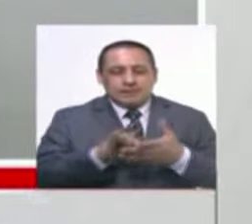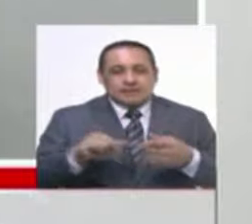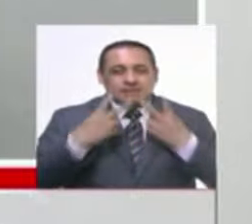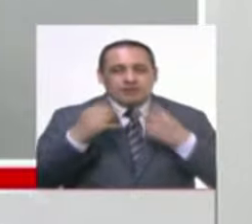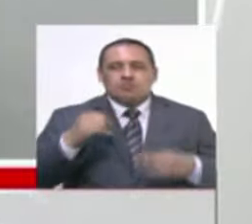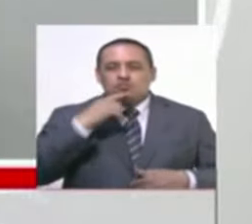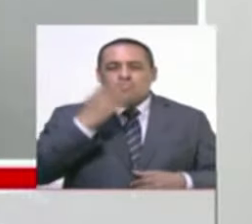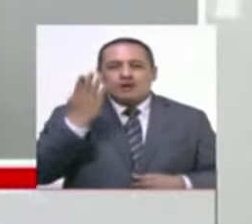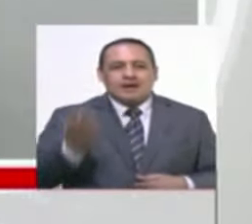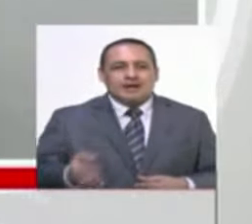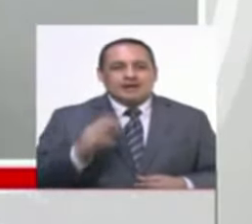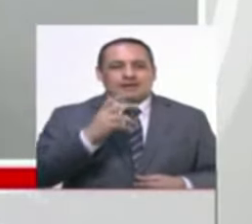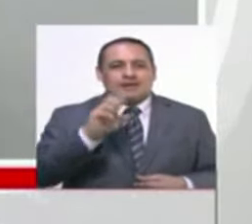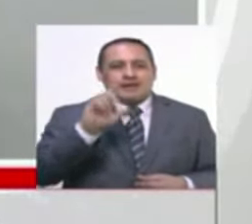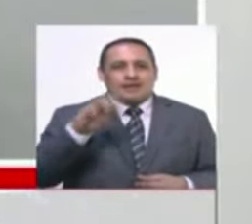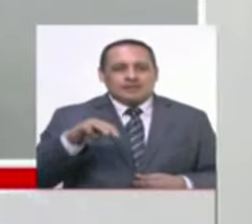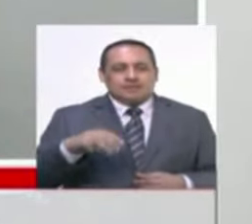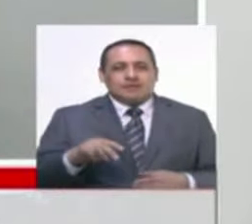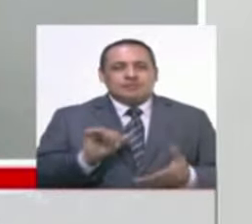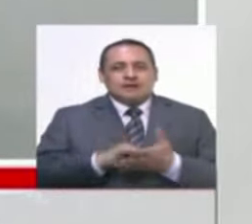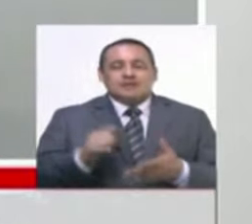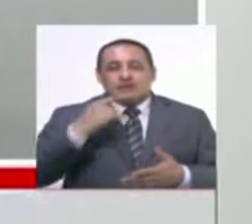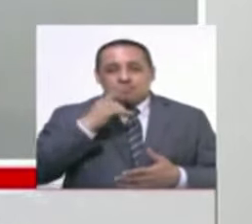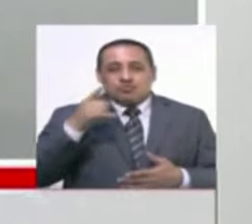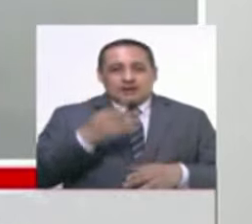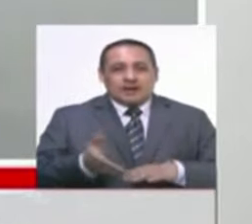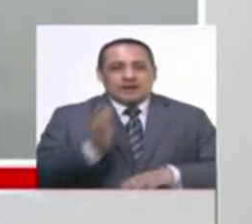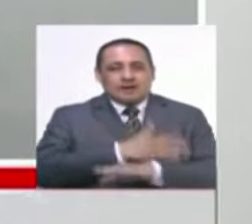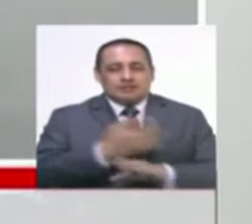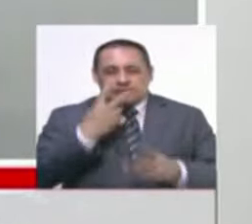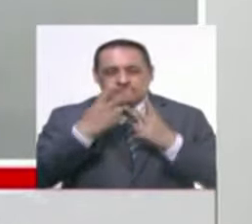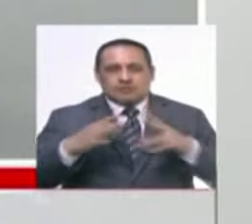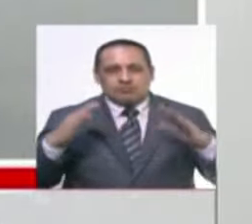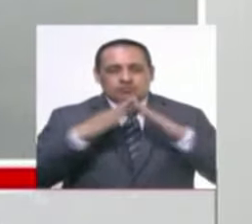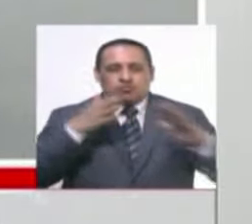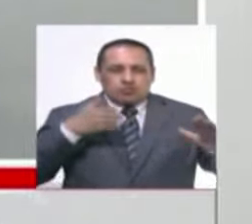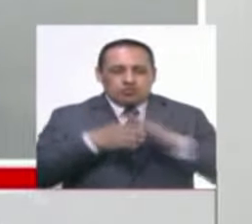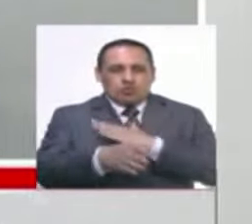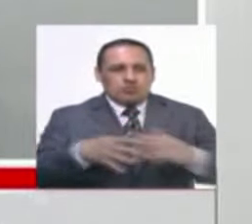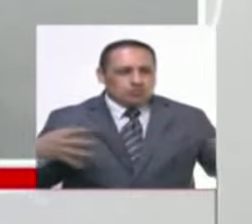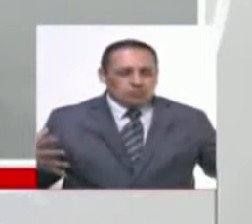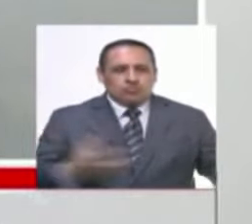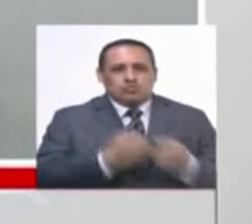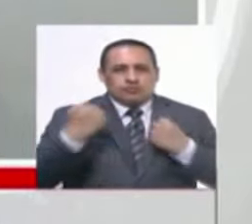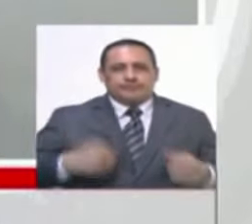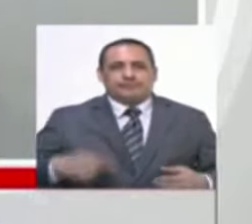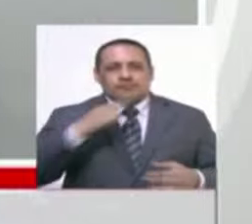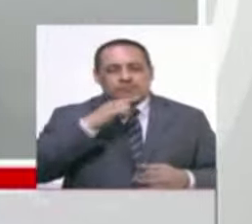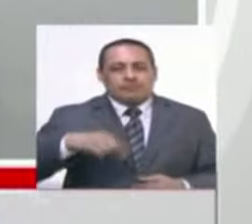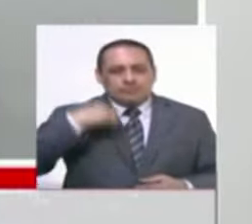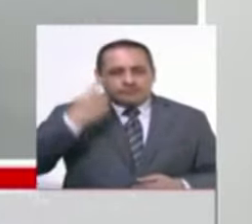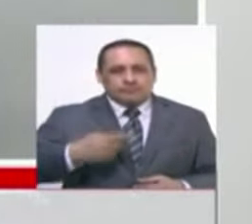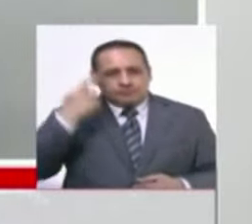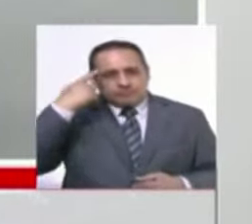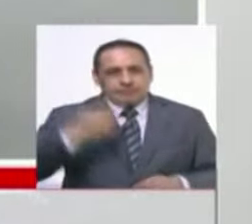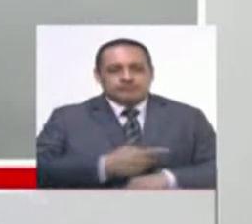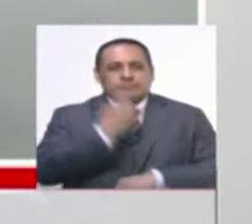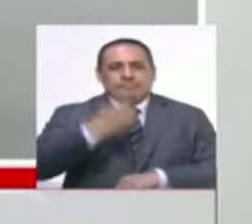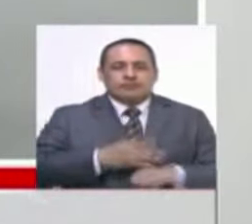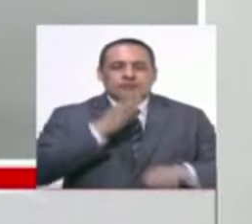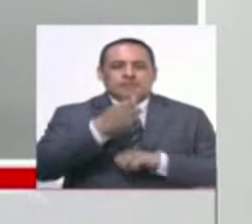López. Producto de eso es que cuando la señora le salió al allanamiento a su domicilio, la señora al día siguiente o el mismo día se fue a